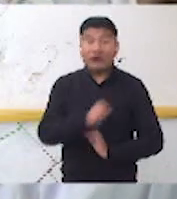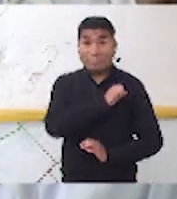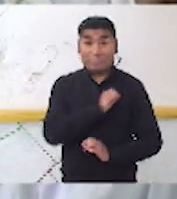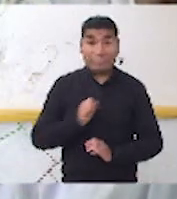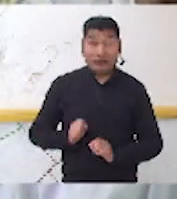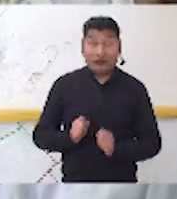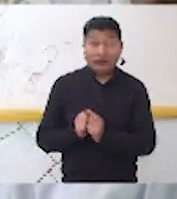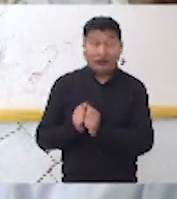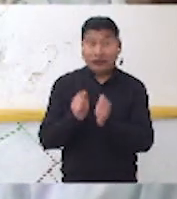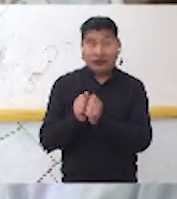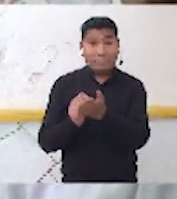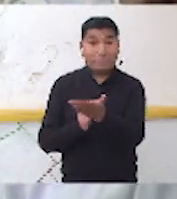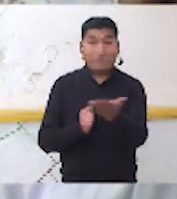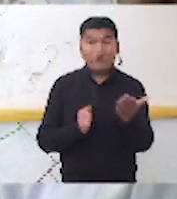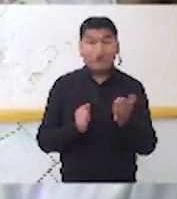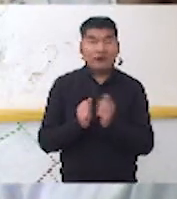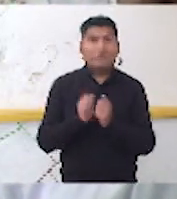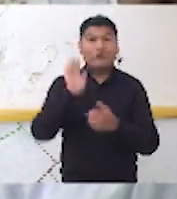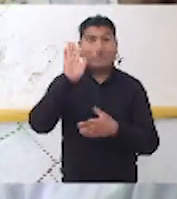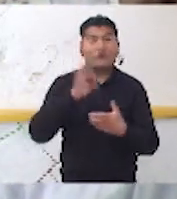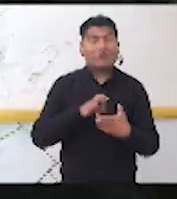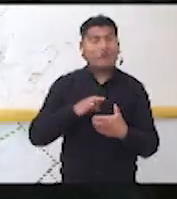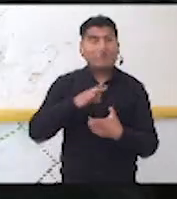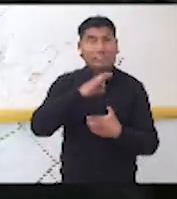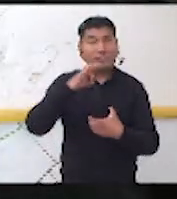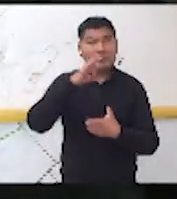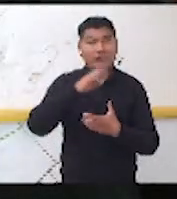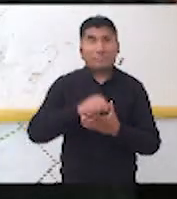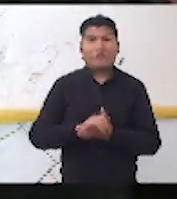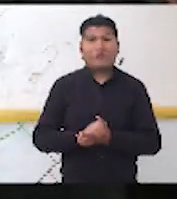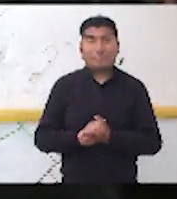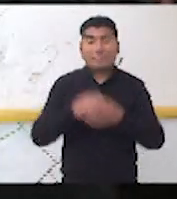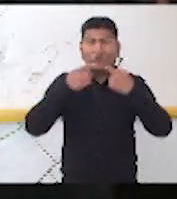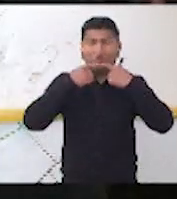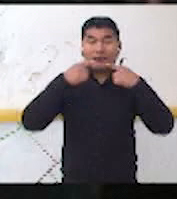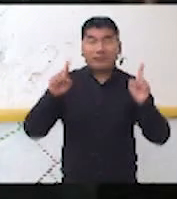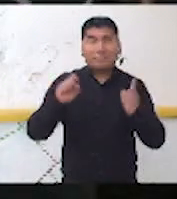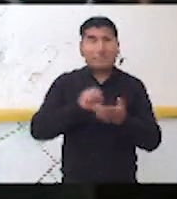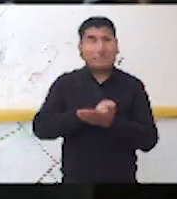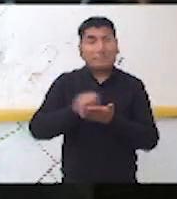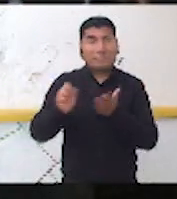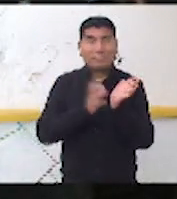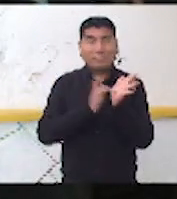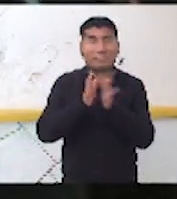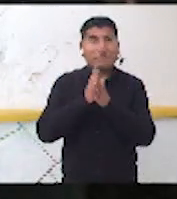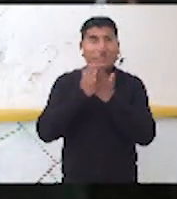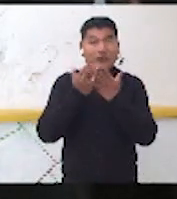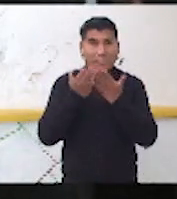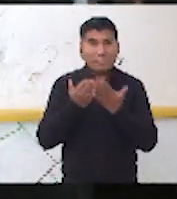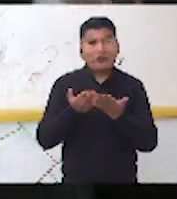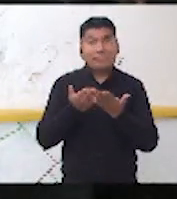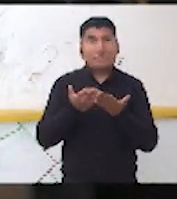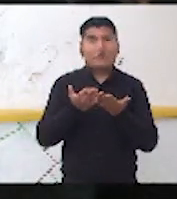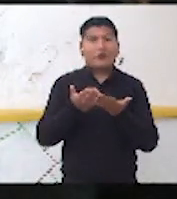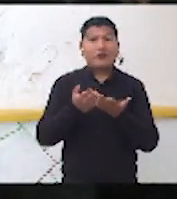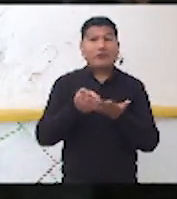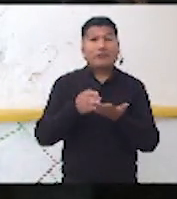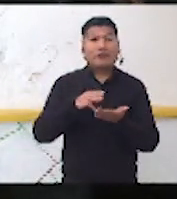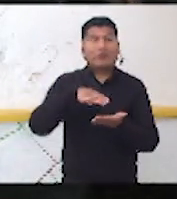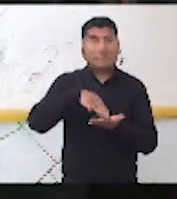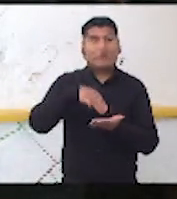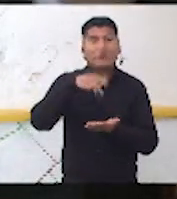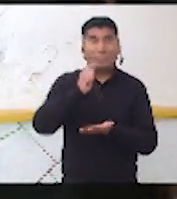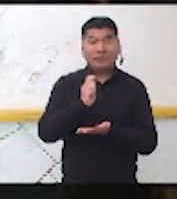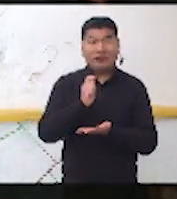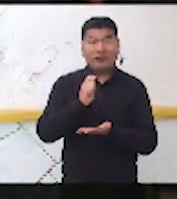Señor esté con ustedes. Y con tu espíritu. Proclamación del Santo Evangelio según San